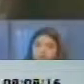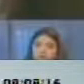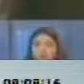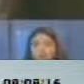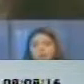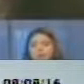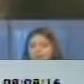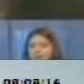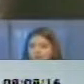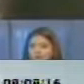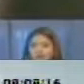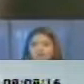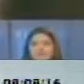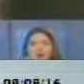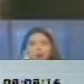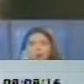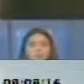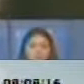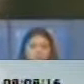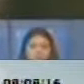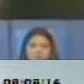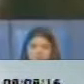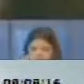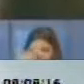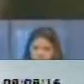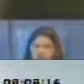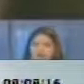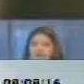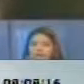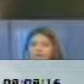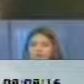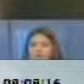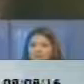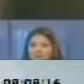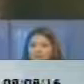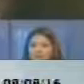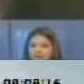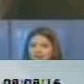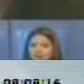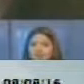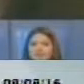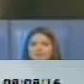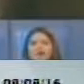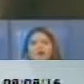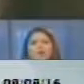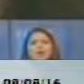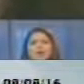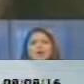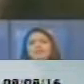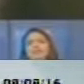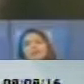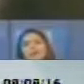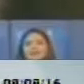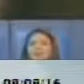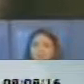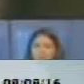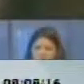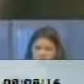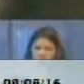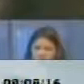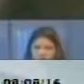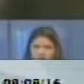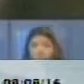tarde estará el mayor general Efraín Velasco en el programa 3 y 2 que se transmite por Venezolana de